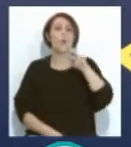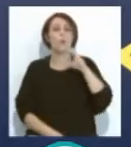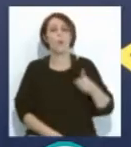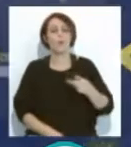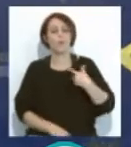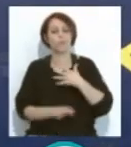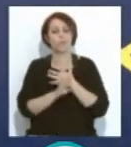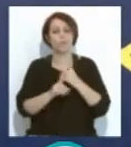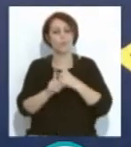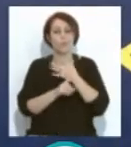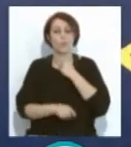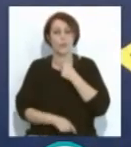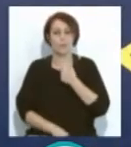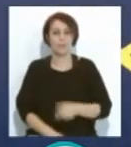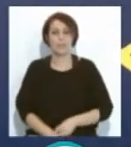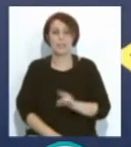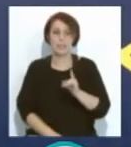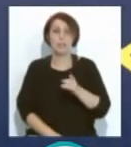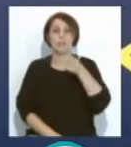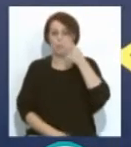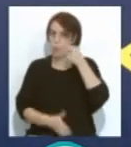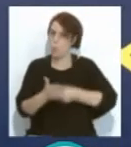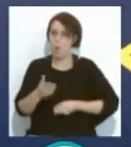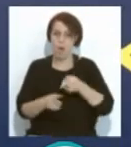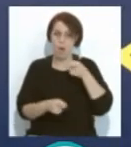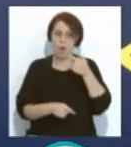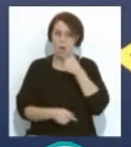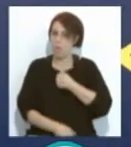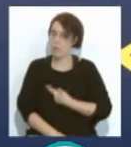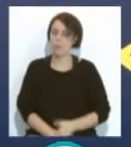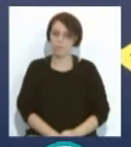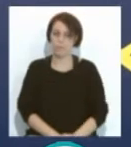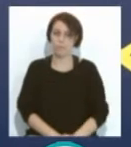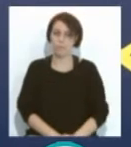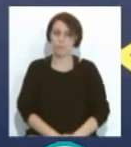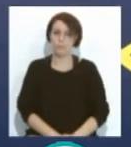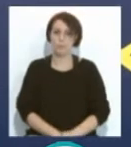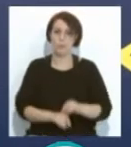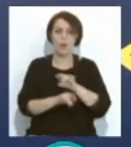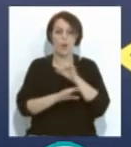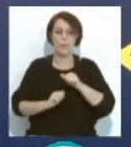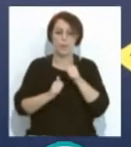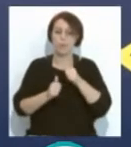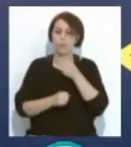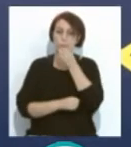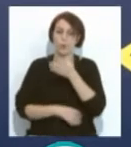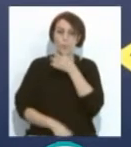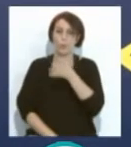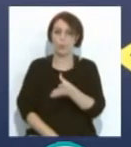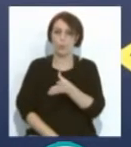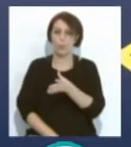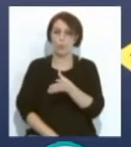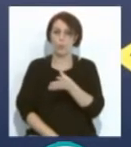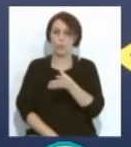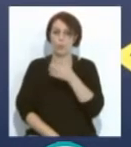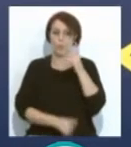también. Sí, va a ser dura como decís y obviamente que el comienzo fue bueno porque